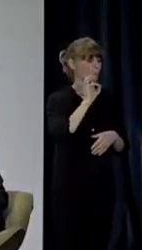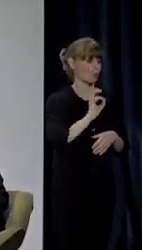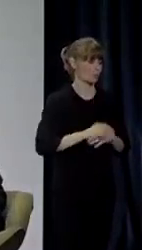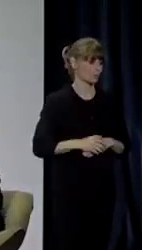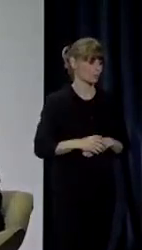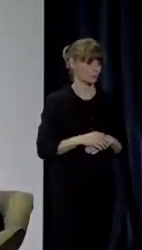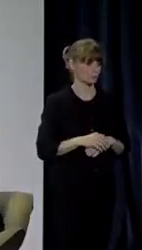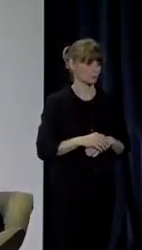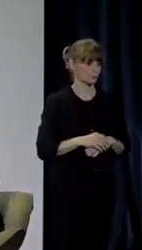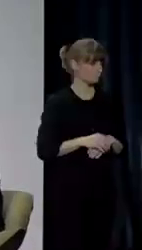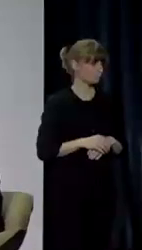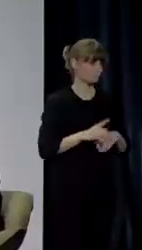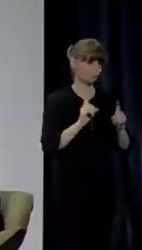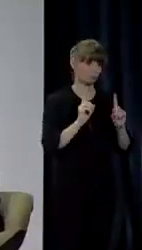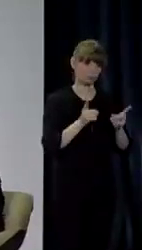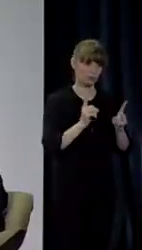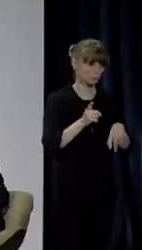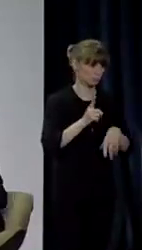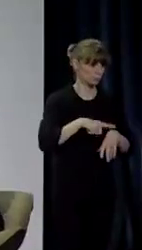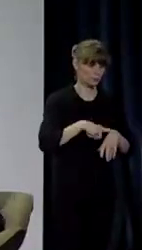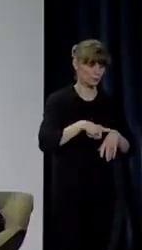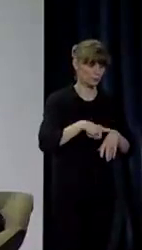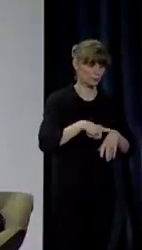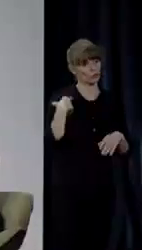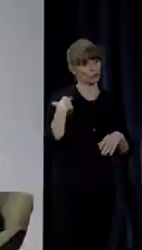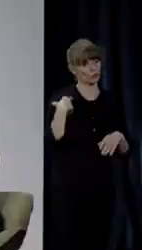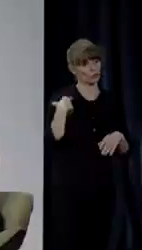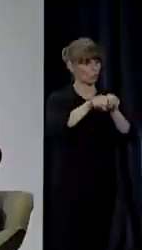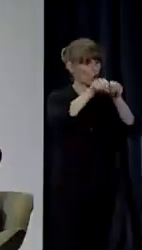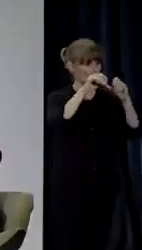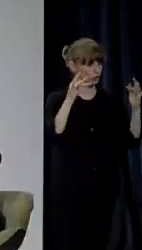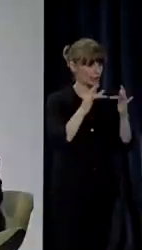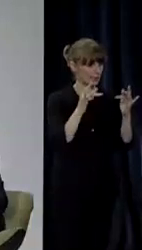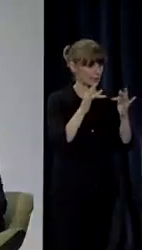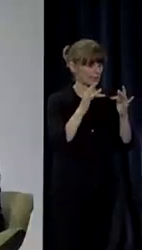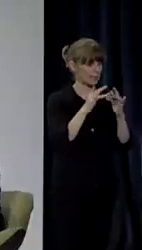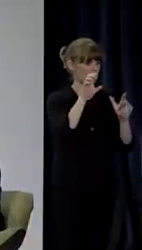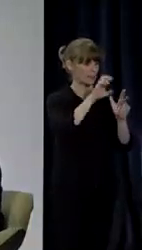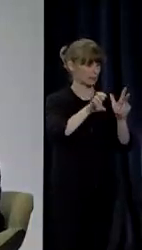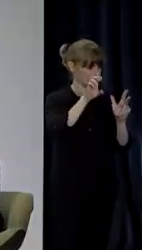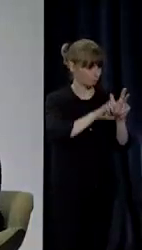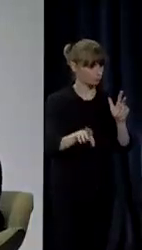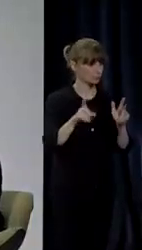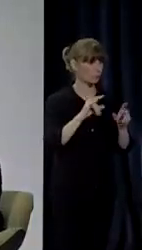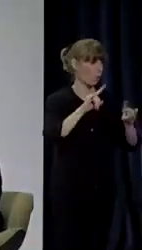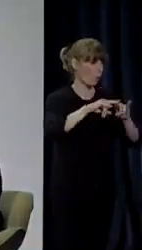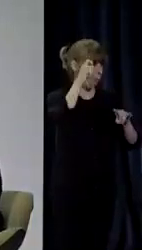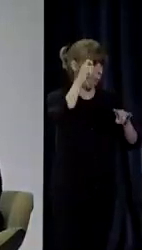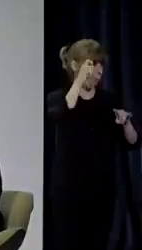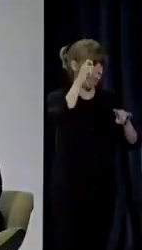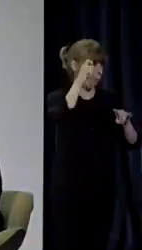Bueno, mientras esperamos que Iván se conecte de manera online, me